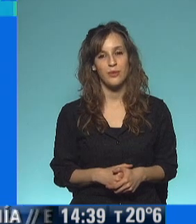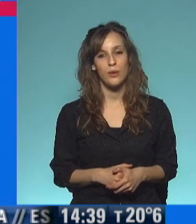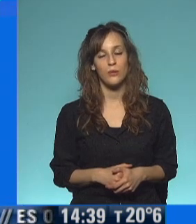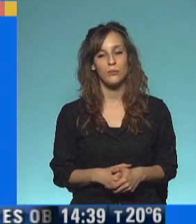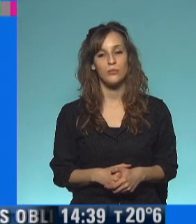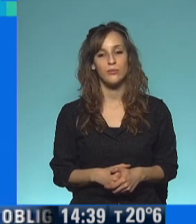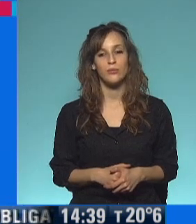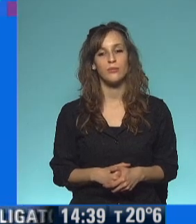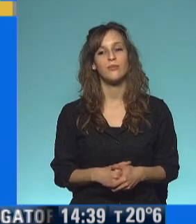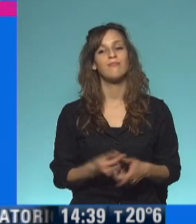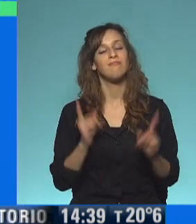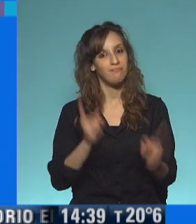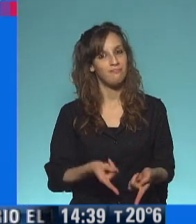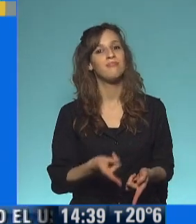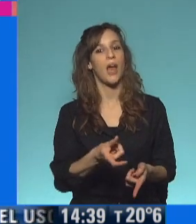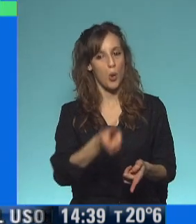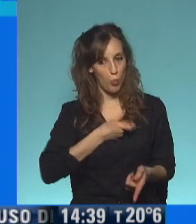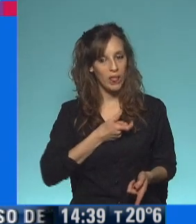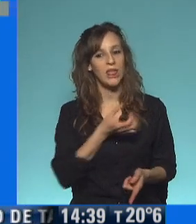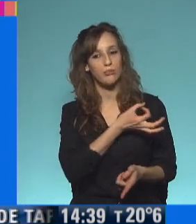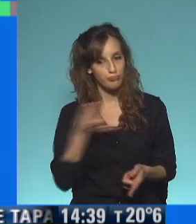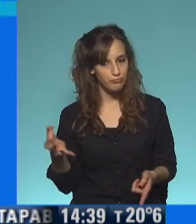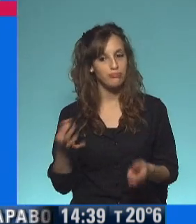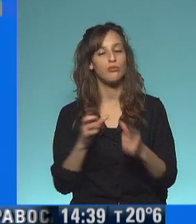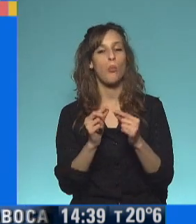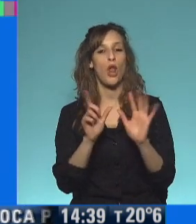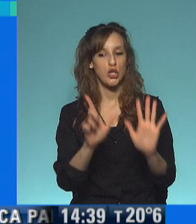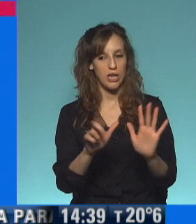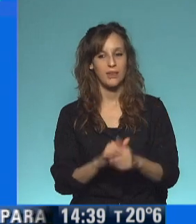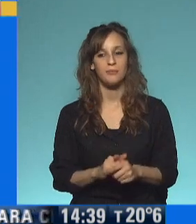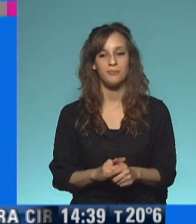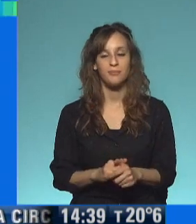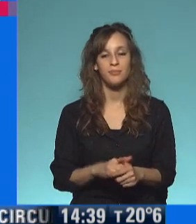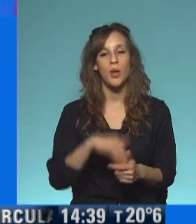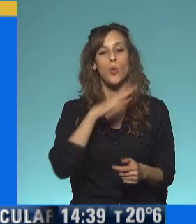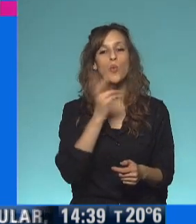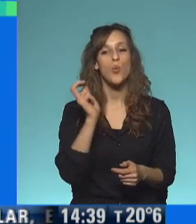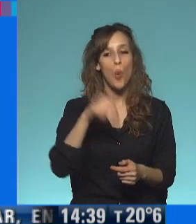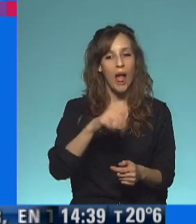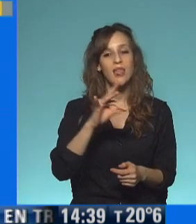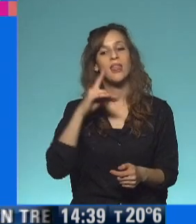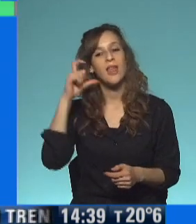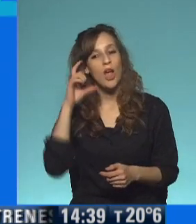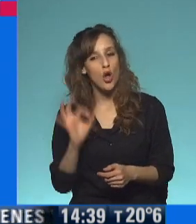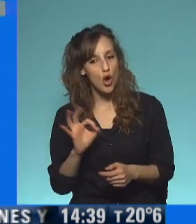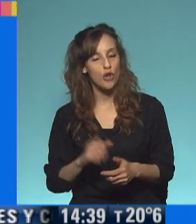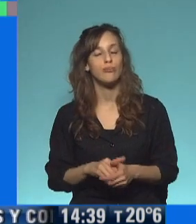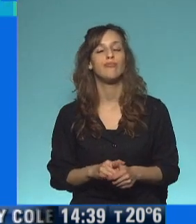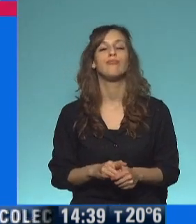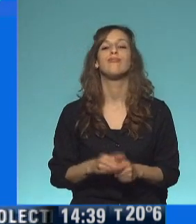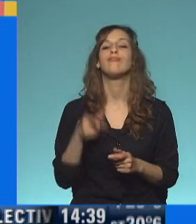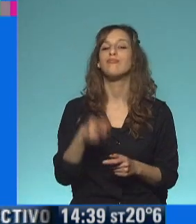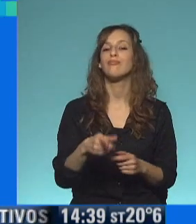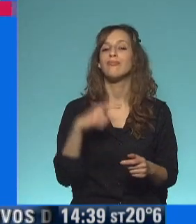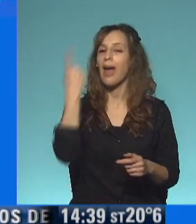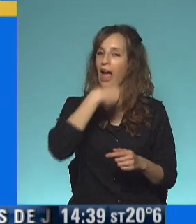También, tirando la respuesta correcta, 7. Muy bien, Isabela. ¡Qué bien! ¡Juan Diego, de Corrientes! ¡De los nuestros, haciendo